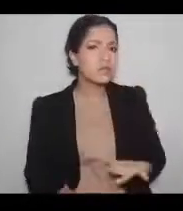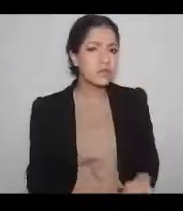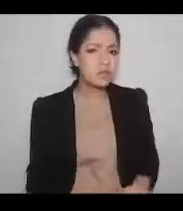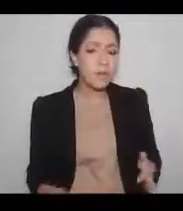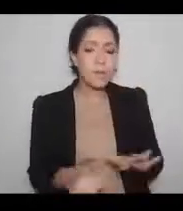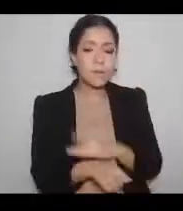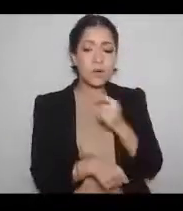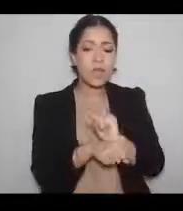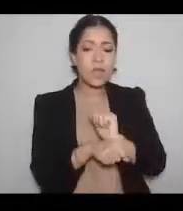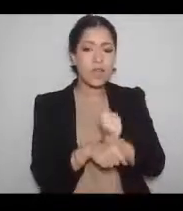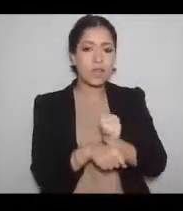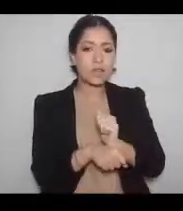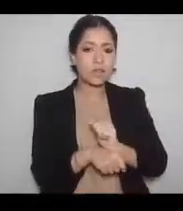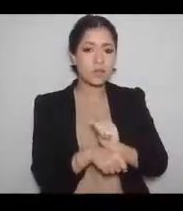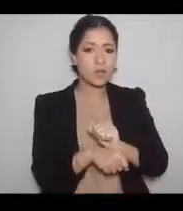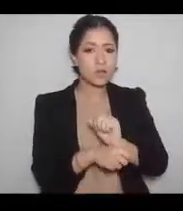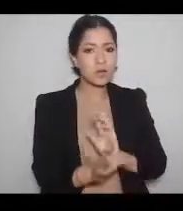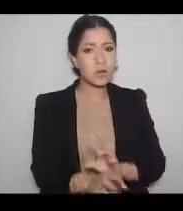escenario que en la vida.